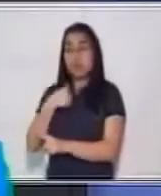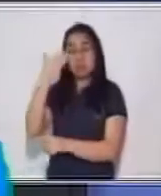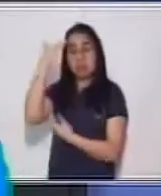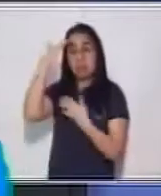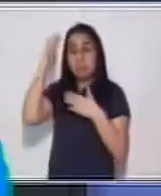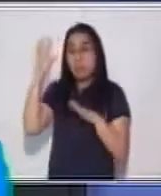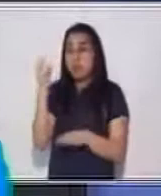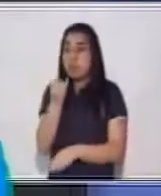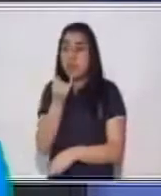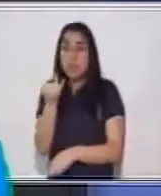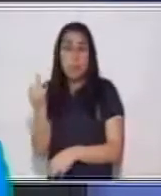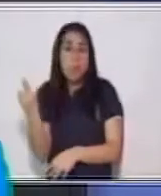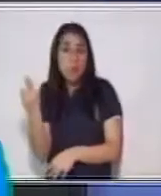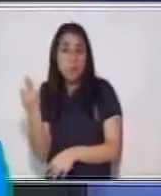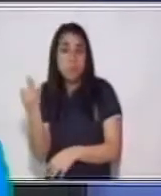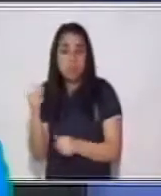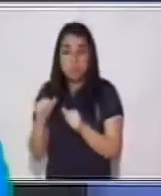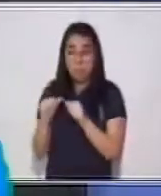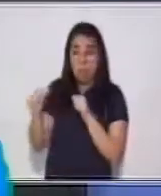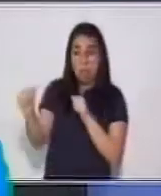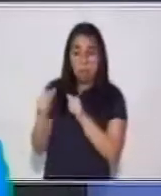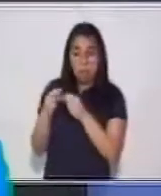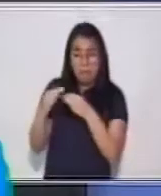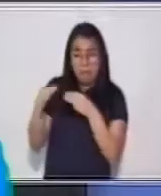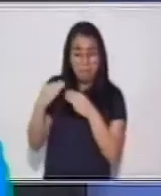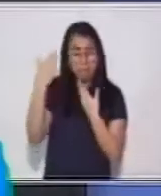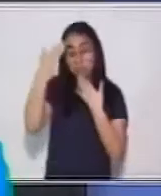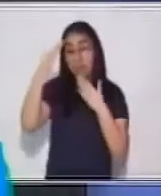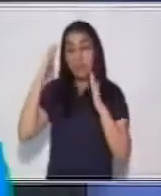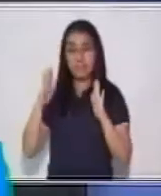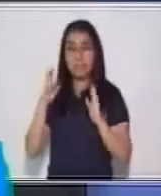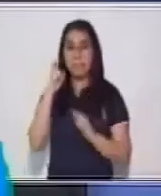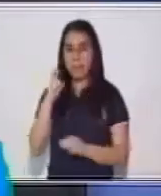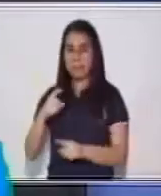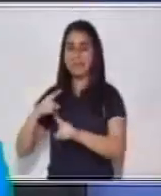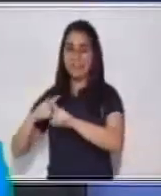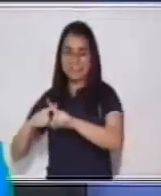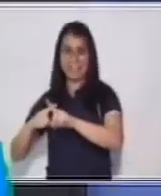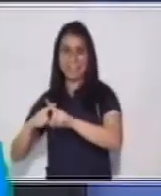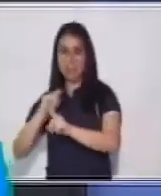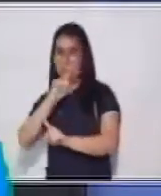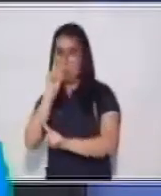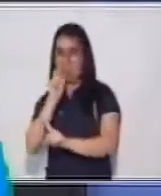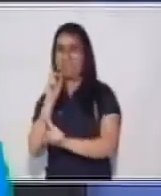30. Nos va a dar como resultado